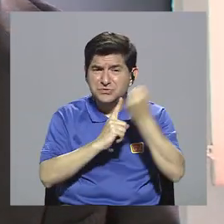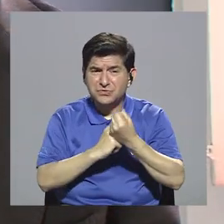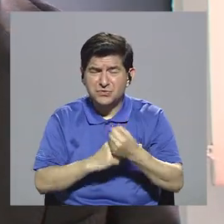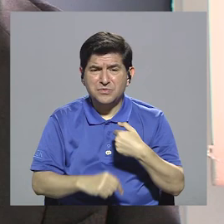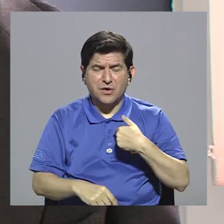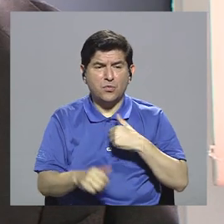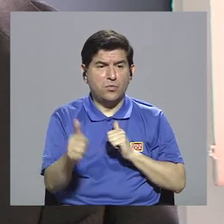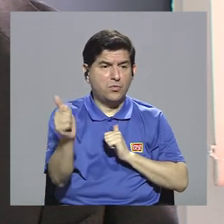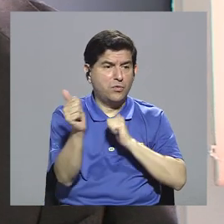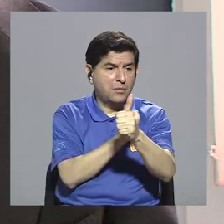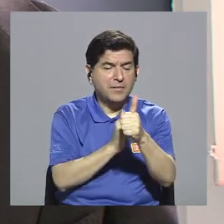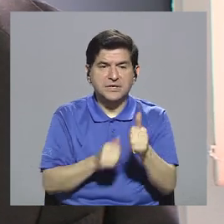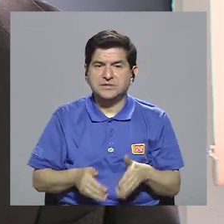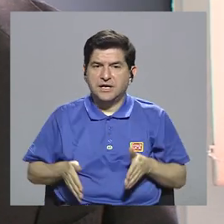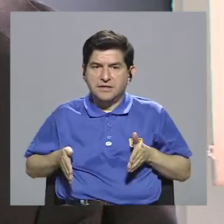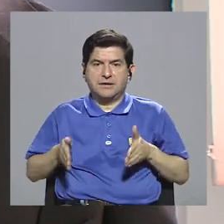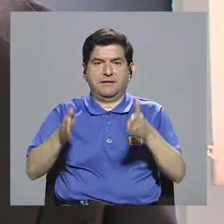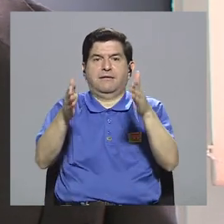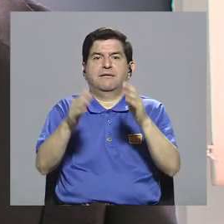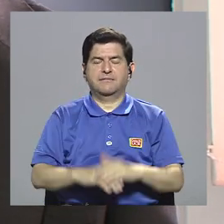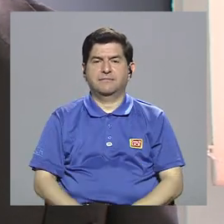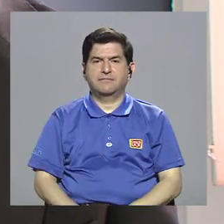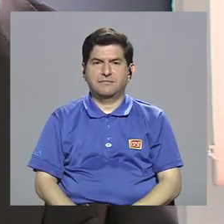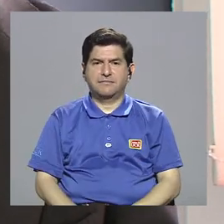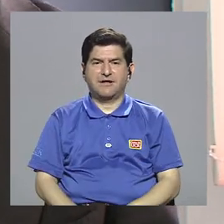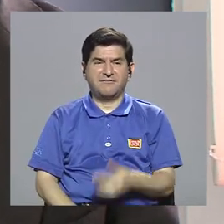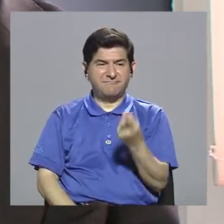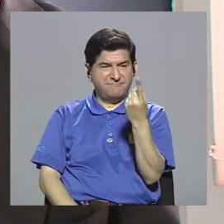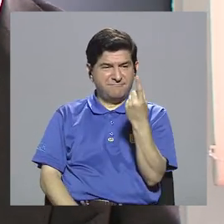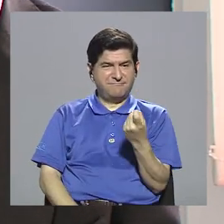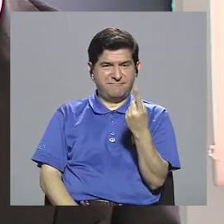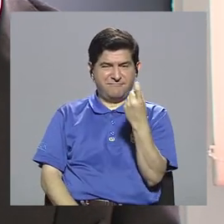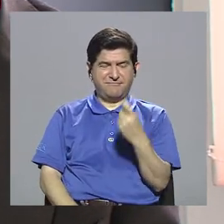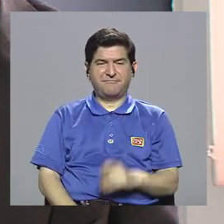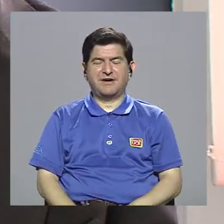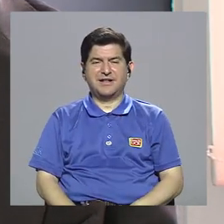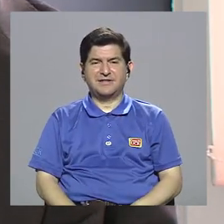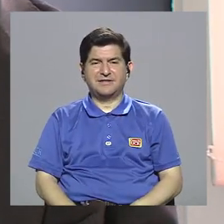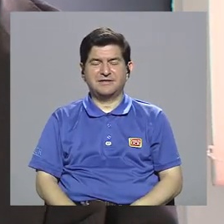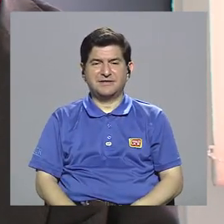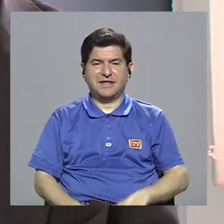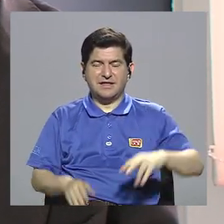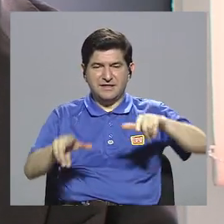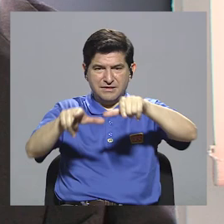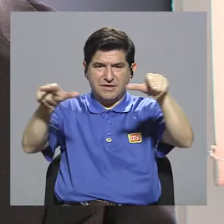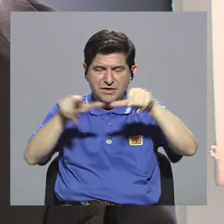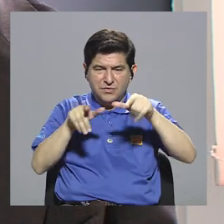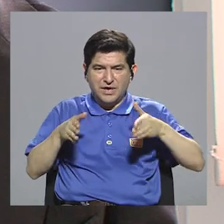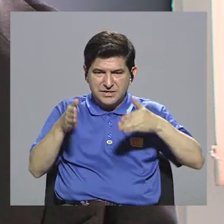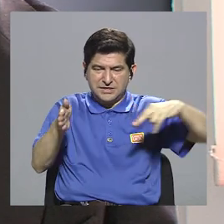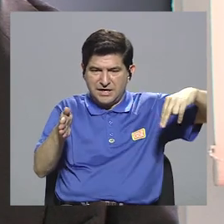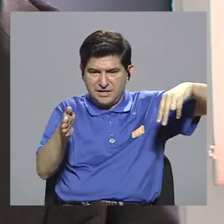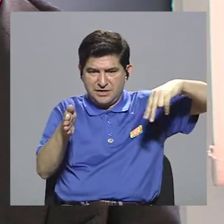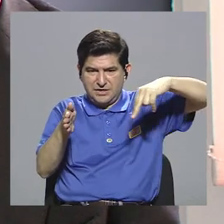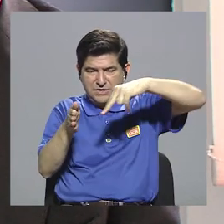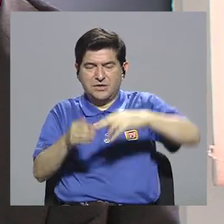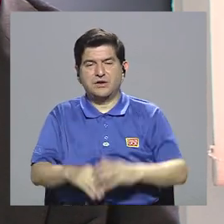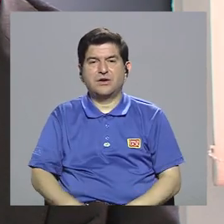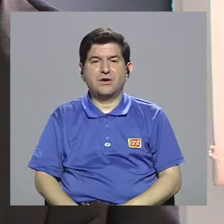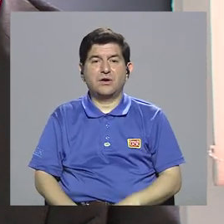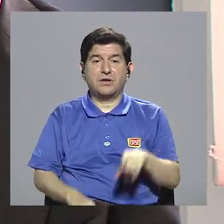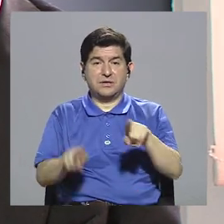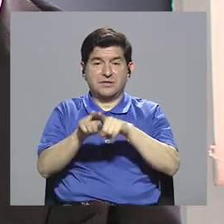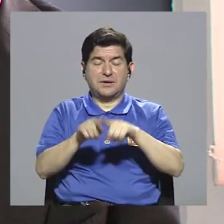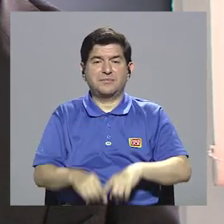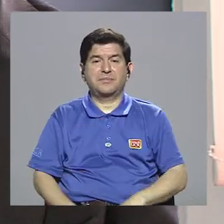hay un déficit de pasos pasos peatonales de luces para que para cruces de peatones tenemos que hacer una